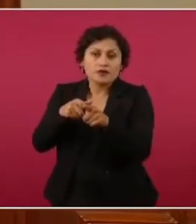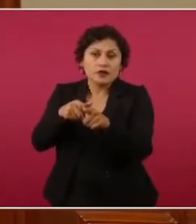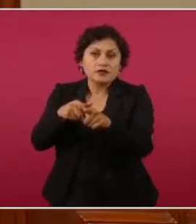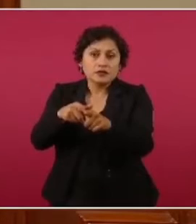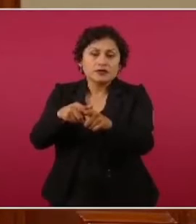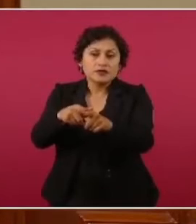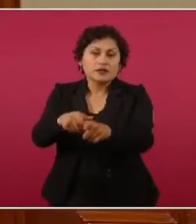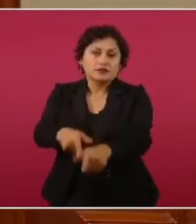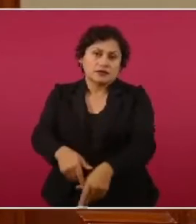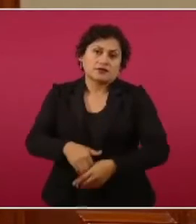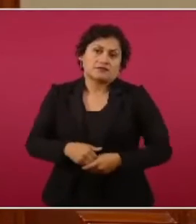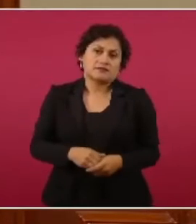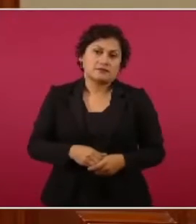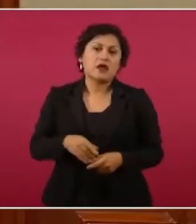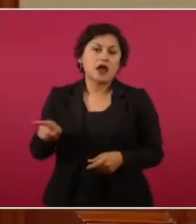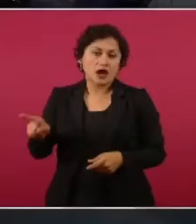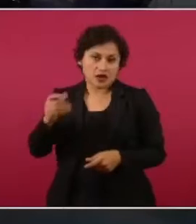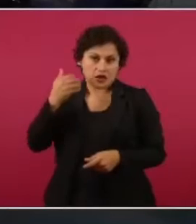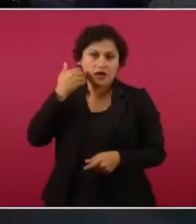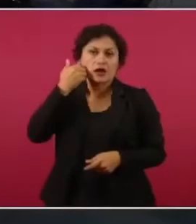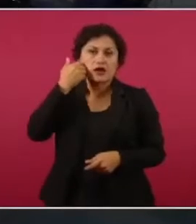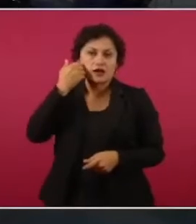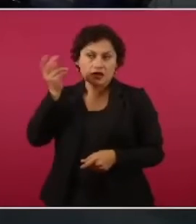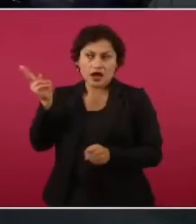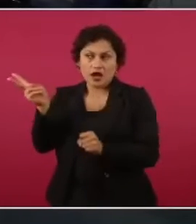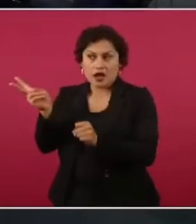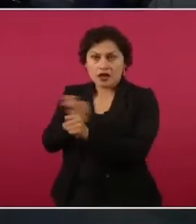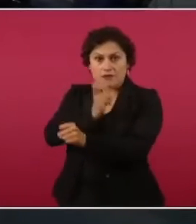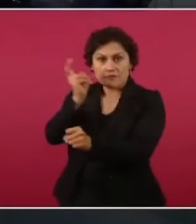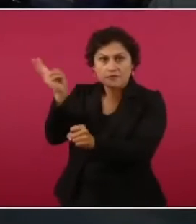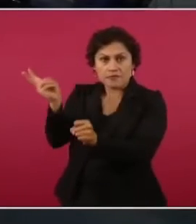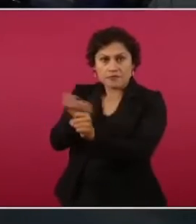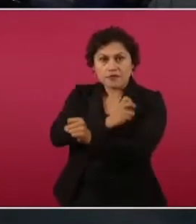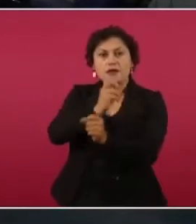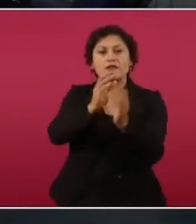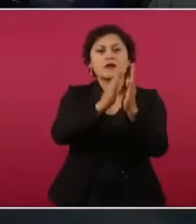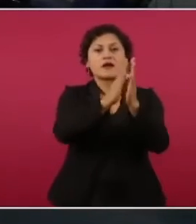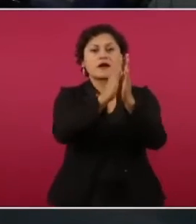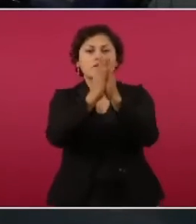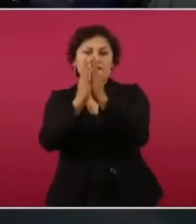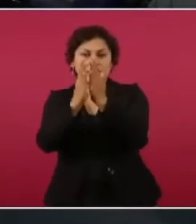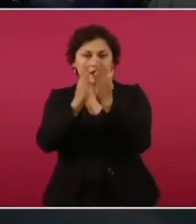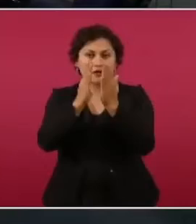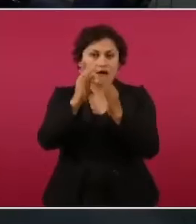que lo sigan invitando a la Feria del Libro de Guadalajara.